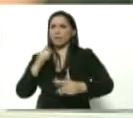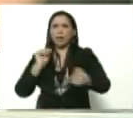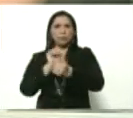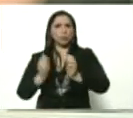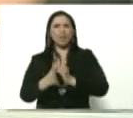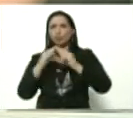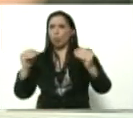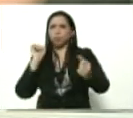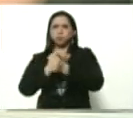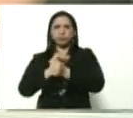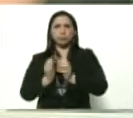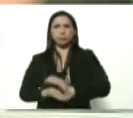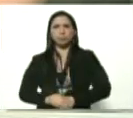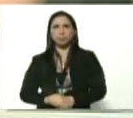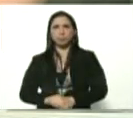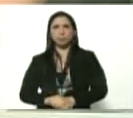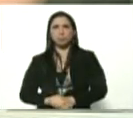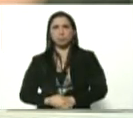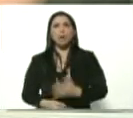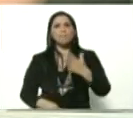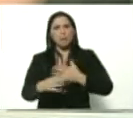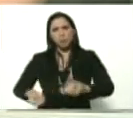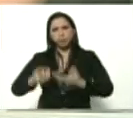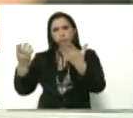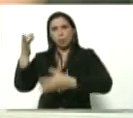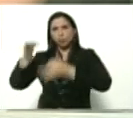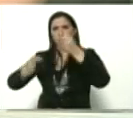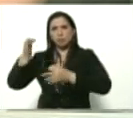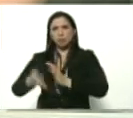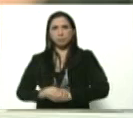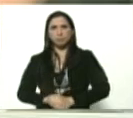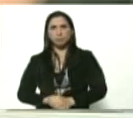a todos. Y se lo vamos a entregar a la justicia.